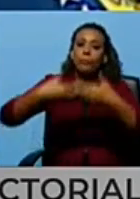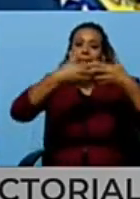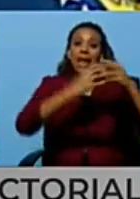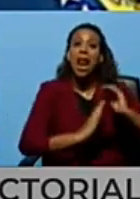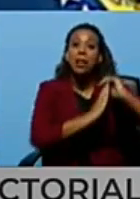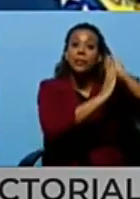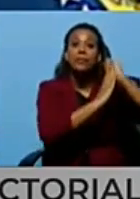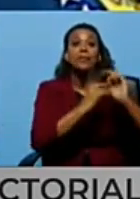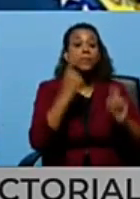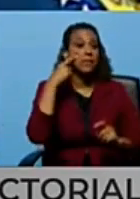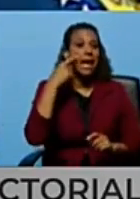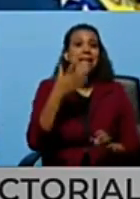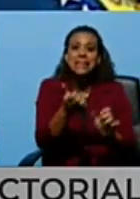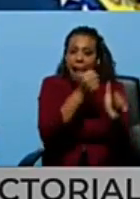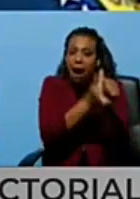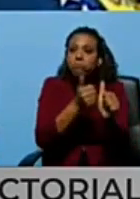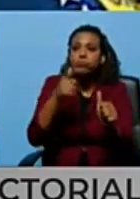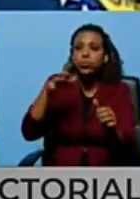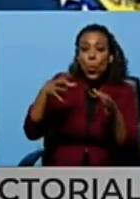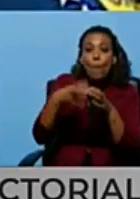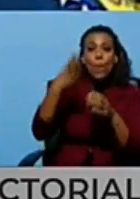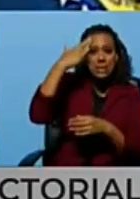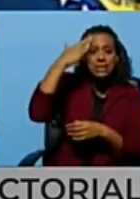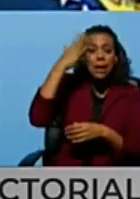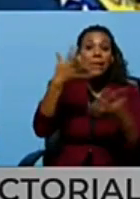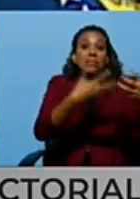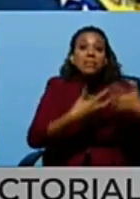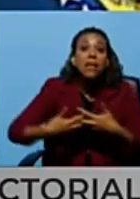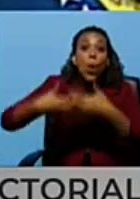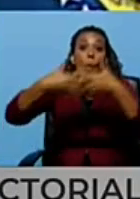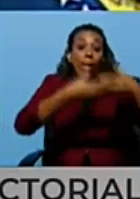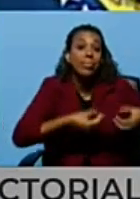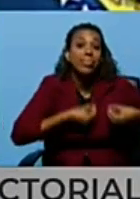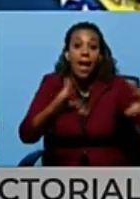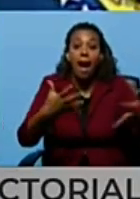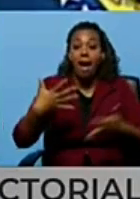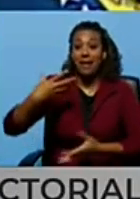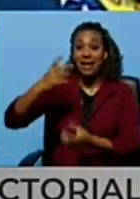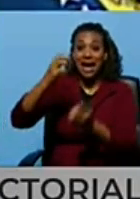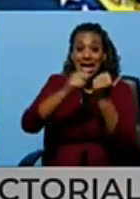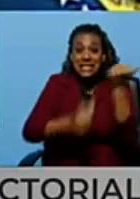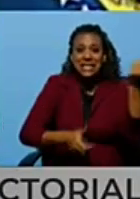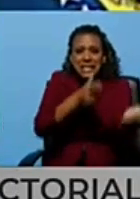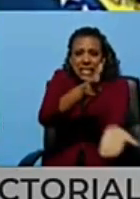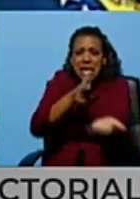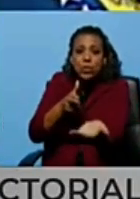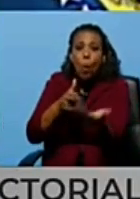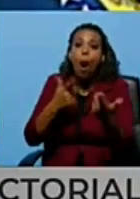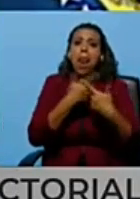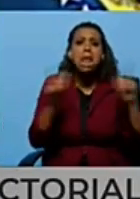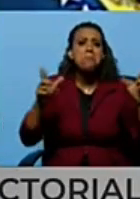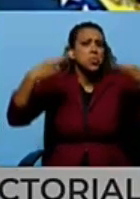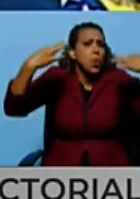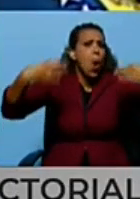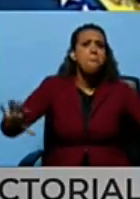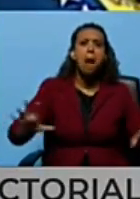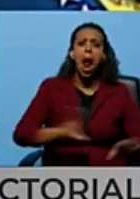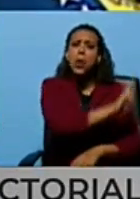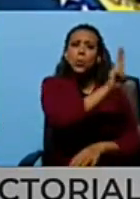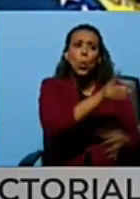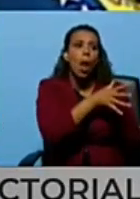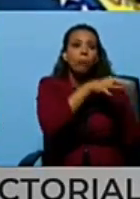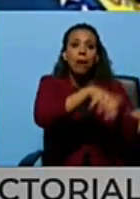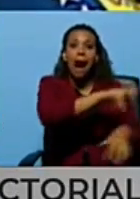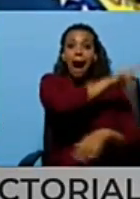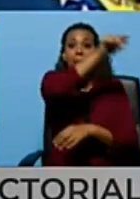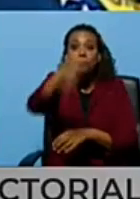Unidos. Estados Unidos está detrás de esta operación. Estados Unidos está entregando estas armas, deja que circulen libremente en los Estados Unidos para que vengan